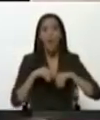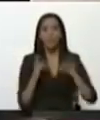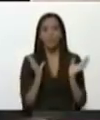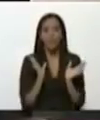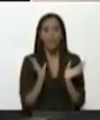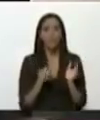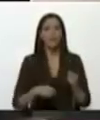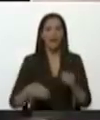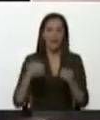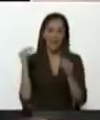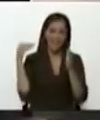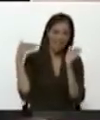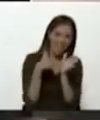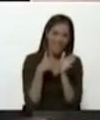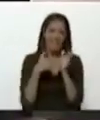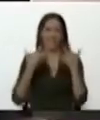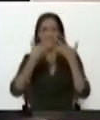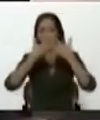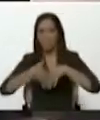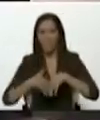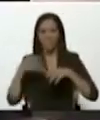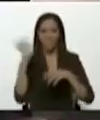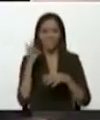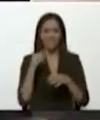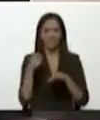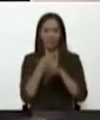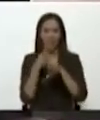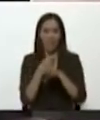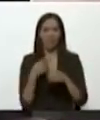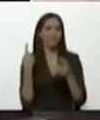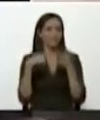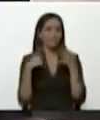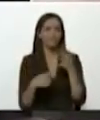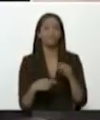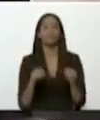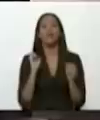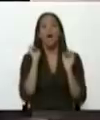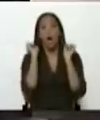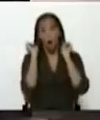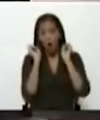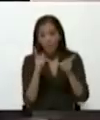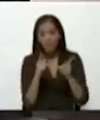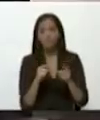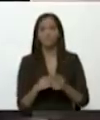atacar empresas, activos del Estado, etcétera, etcétera. Ahora bien,